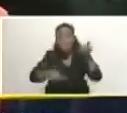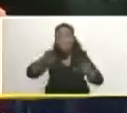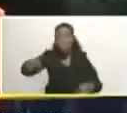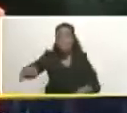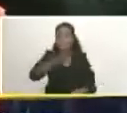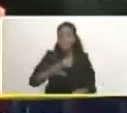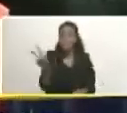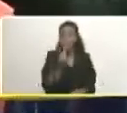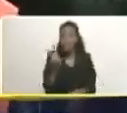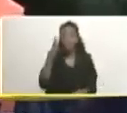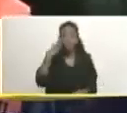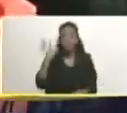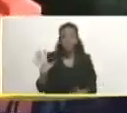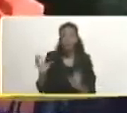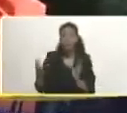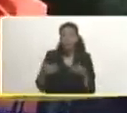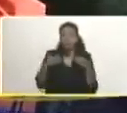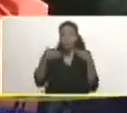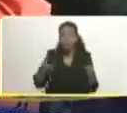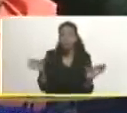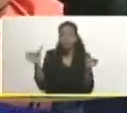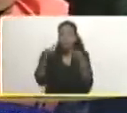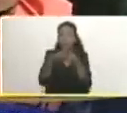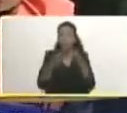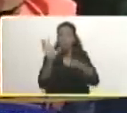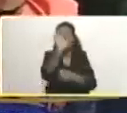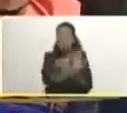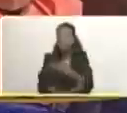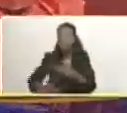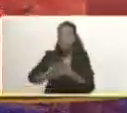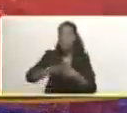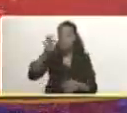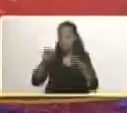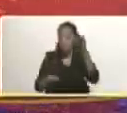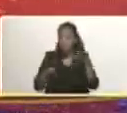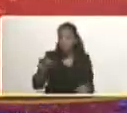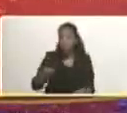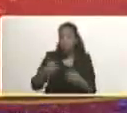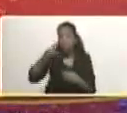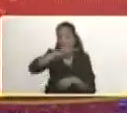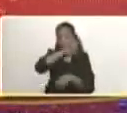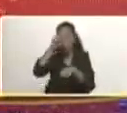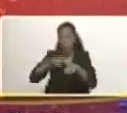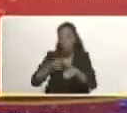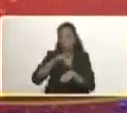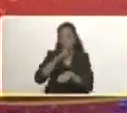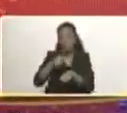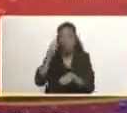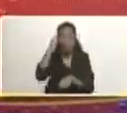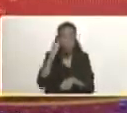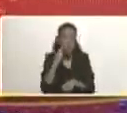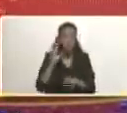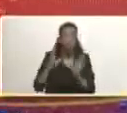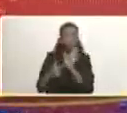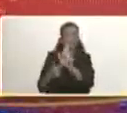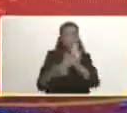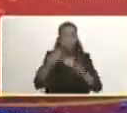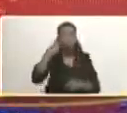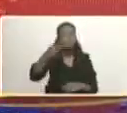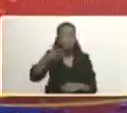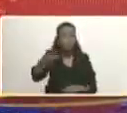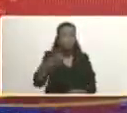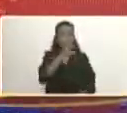Venezuela por parte de los organismos de seguridad y la Fuerza Armada Nacional. Estos factores